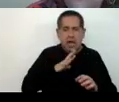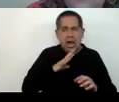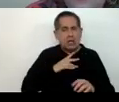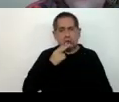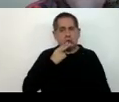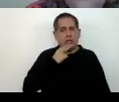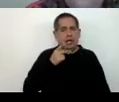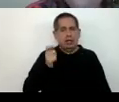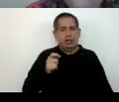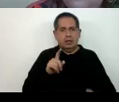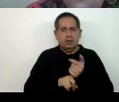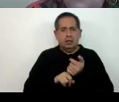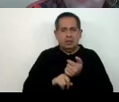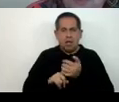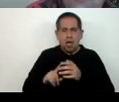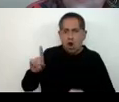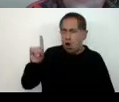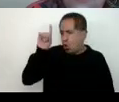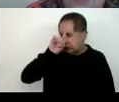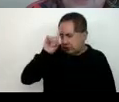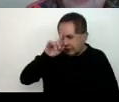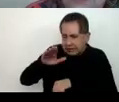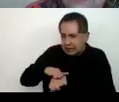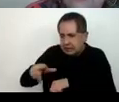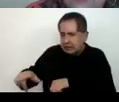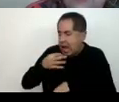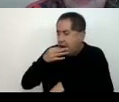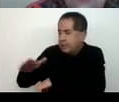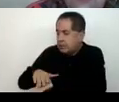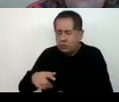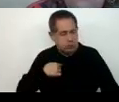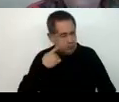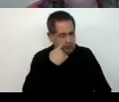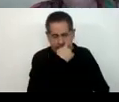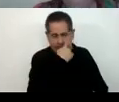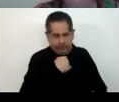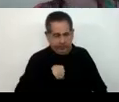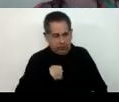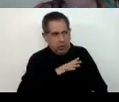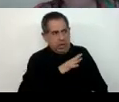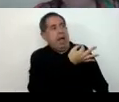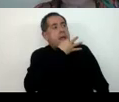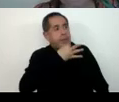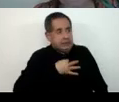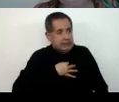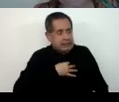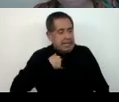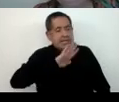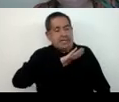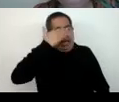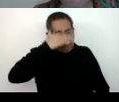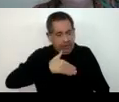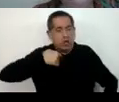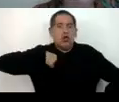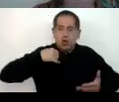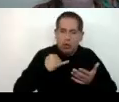instrumento que se llama consentimiento informado. Y este consentimiento informado, pues es la decisión voluntaria del aceptante